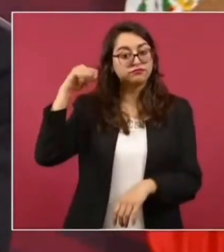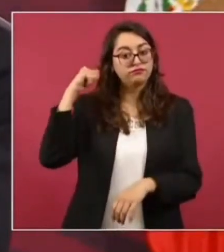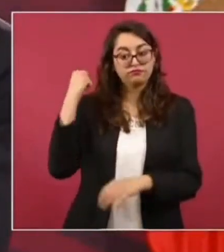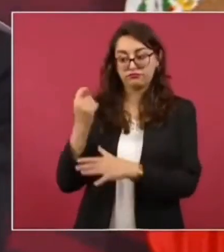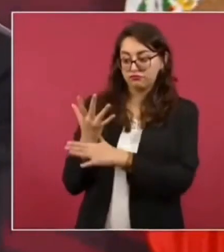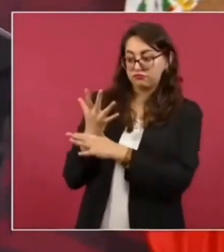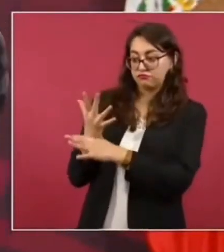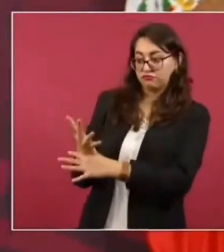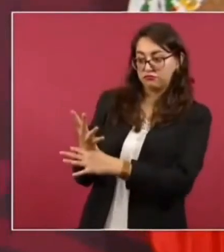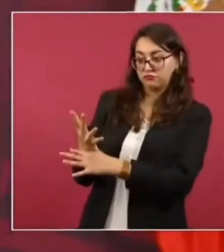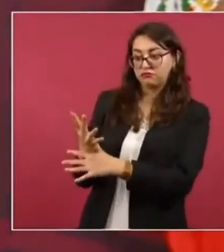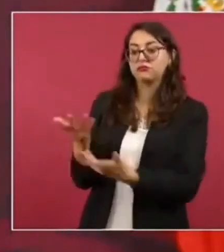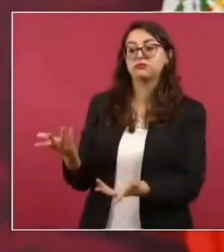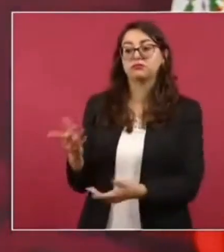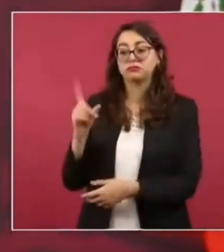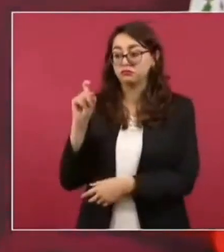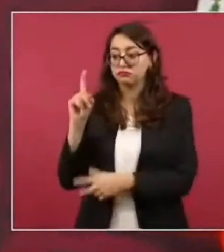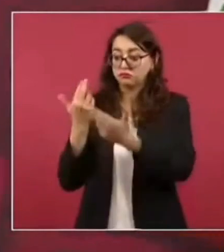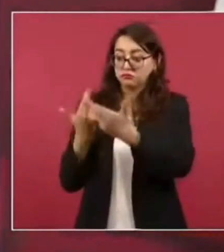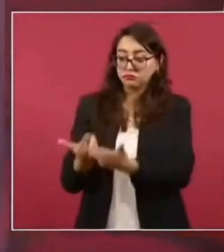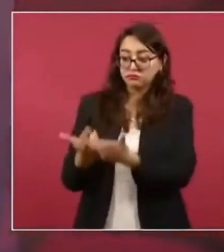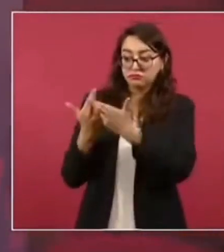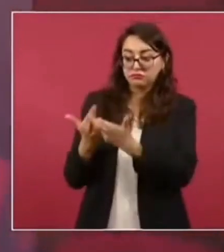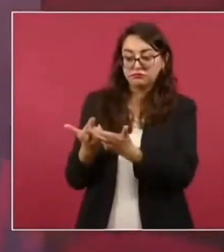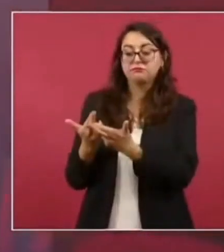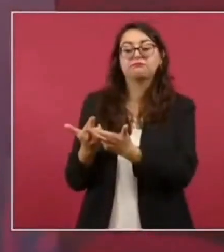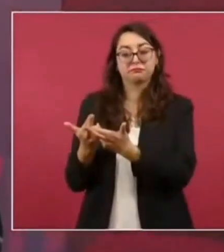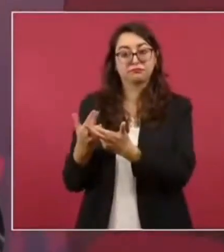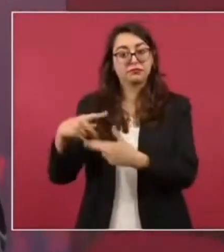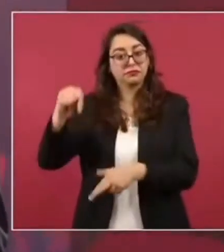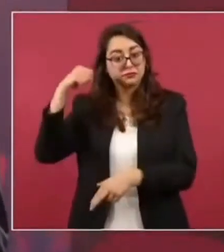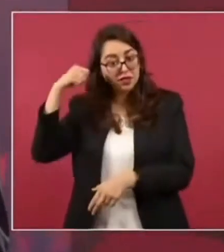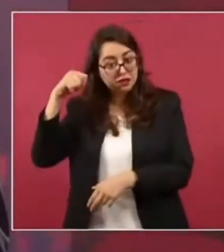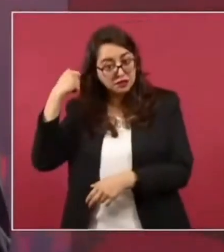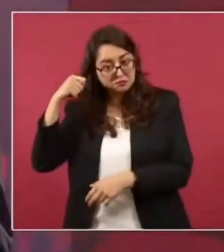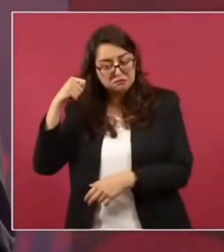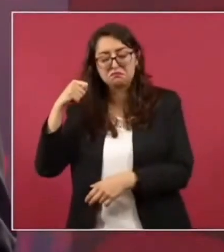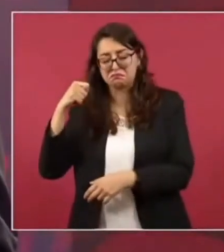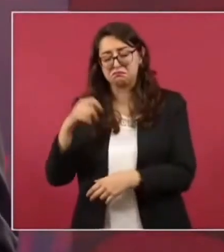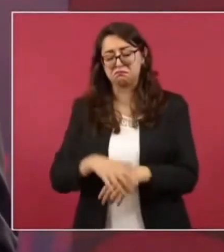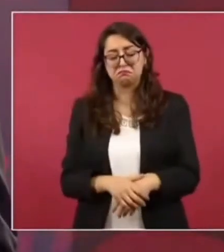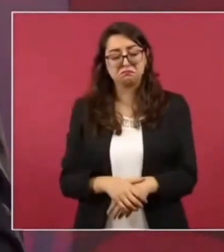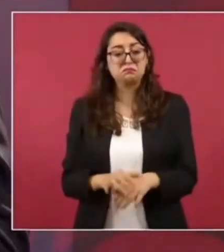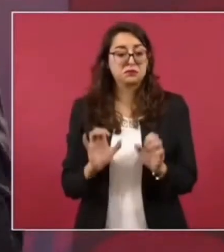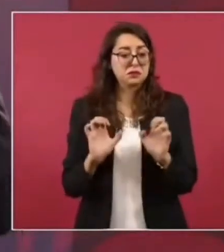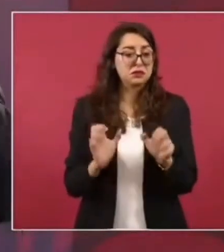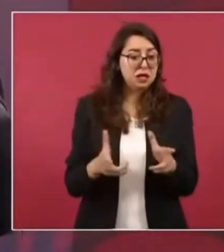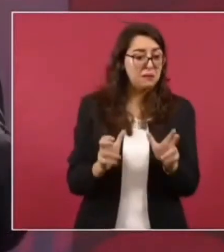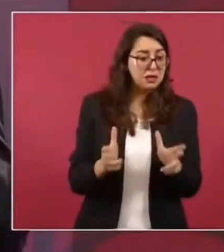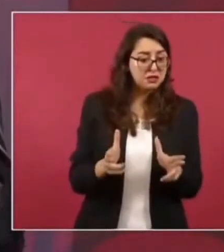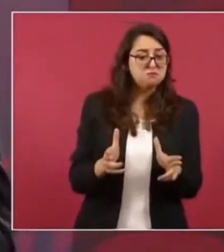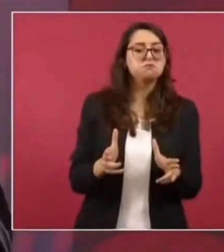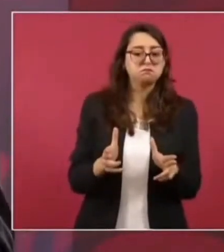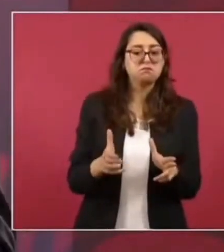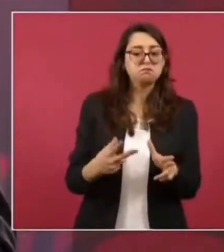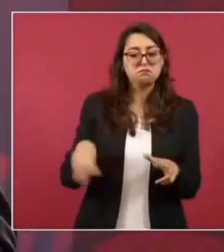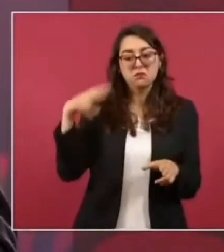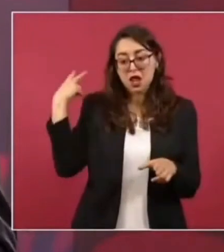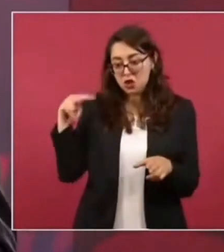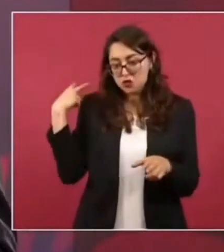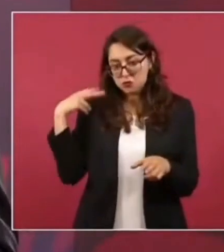y esto aplica para Chiapas y aplica para Veracruz y el Istmo.